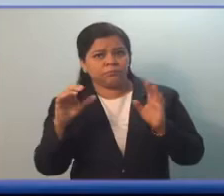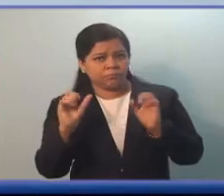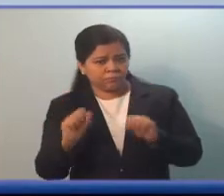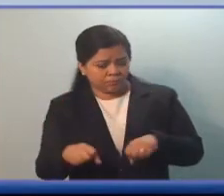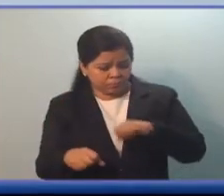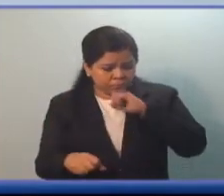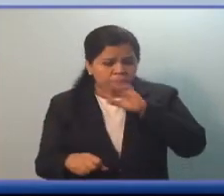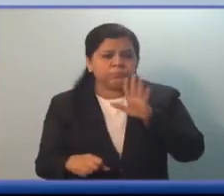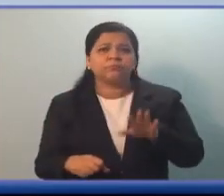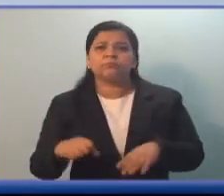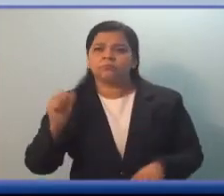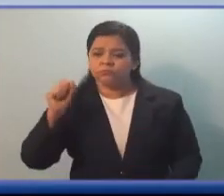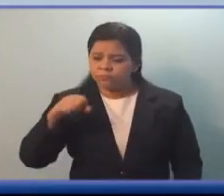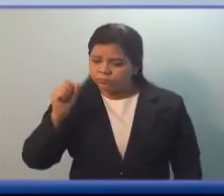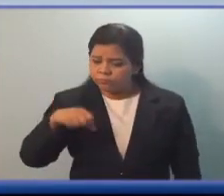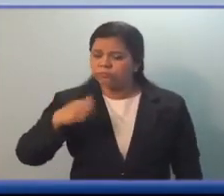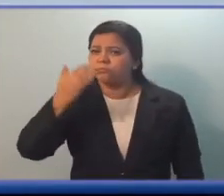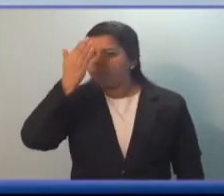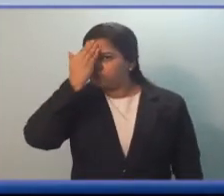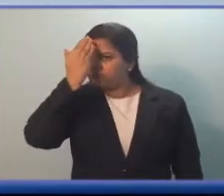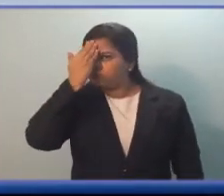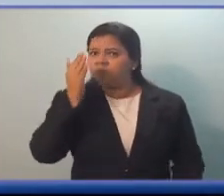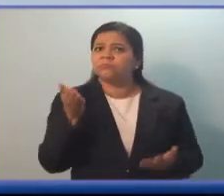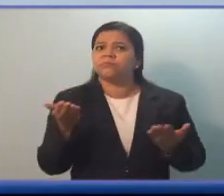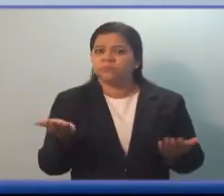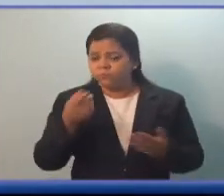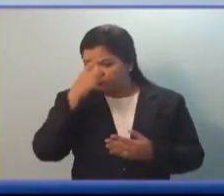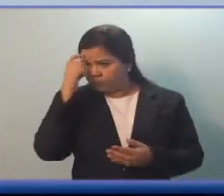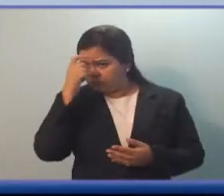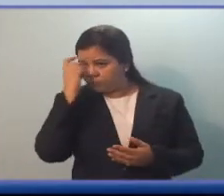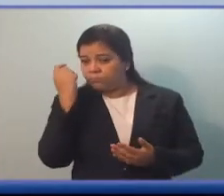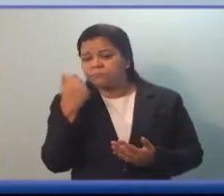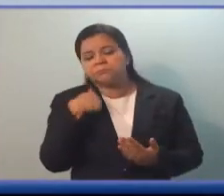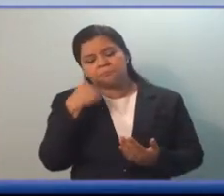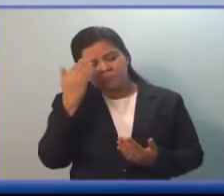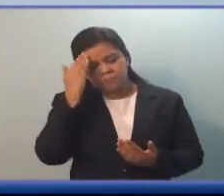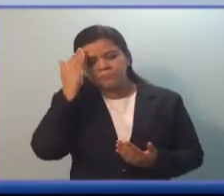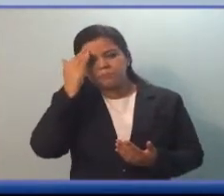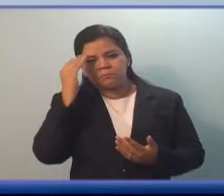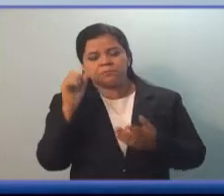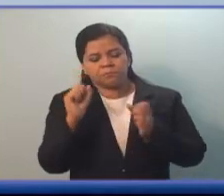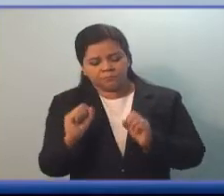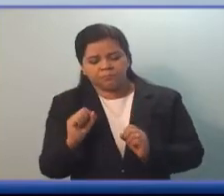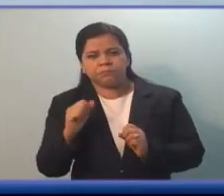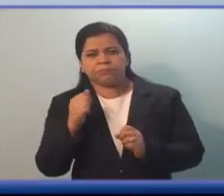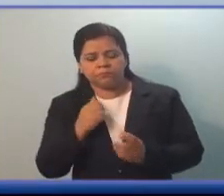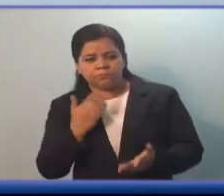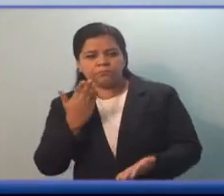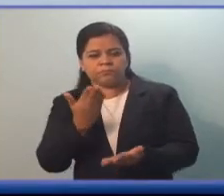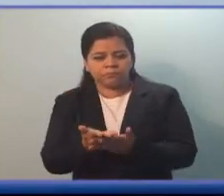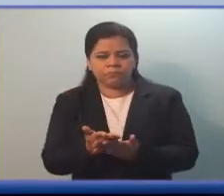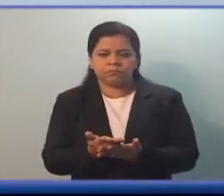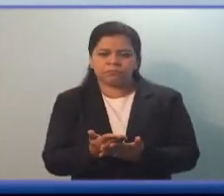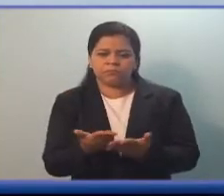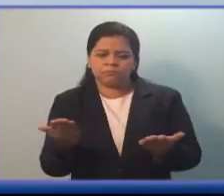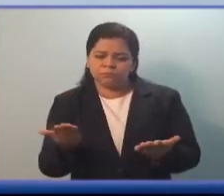sí, conozco cómo la Corte está funcionando, y en esa medida creo yo que puedo aportar